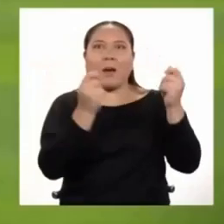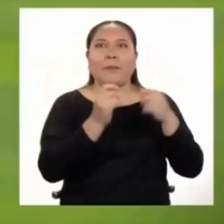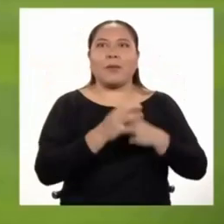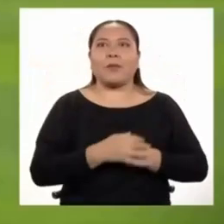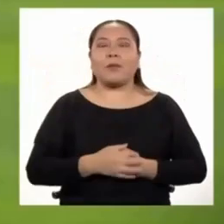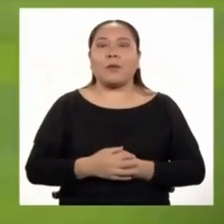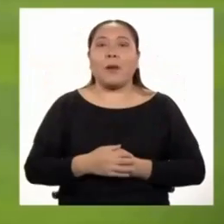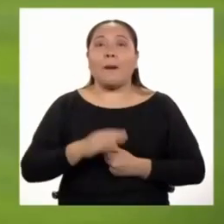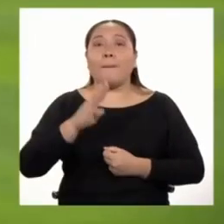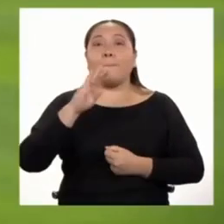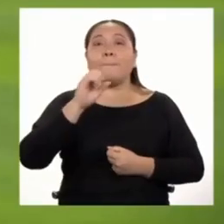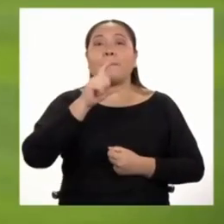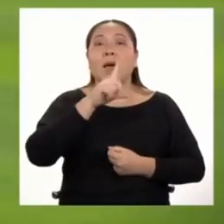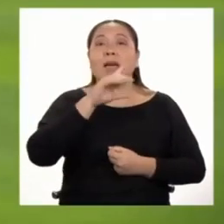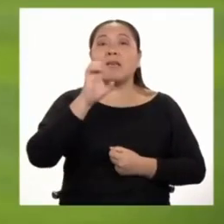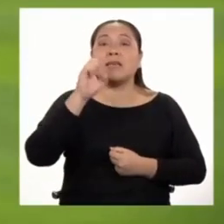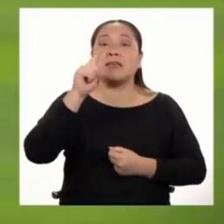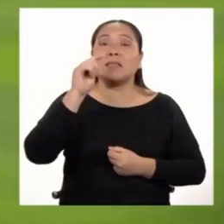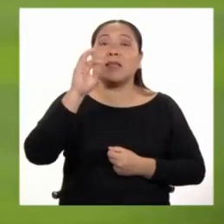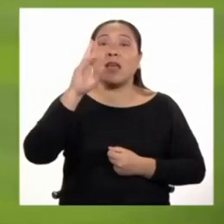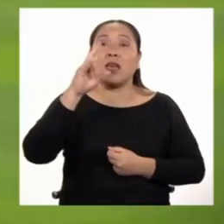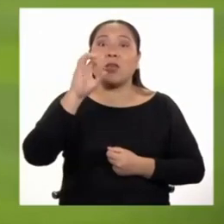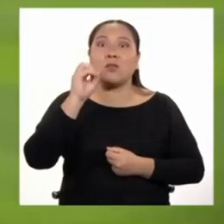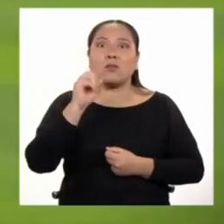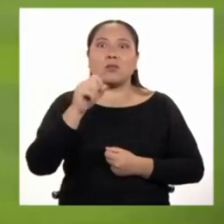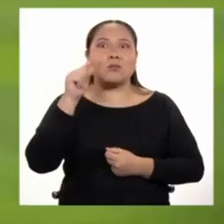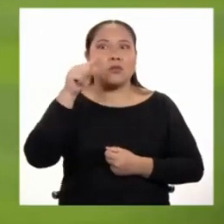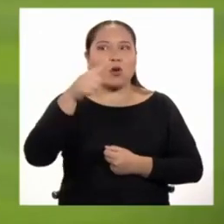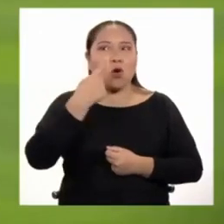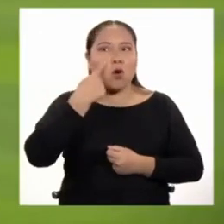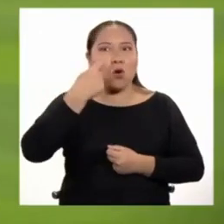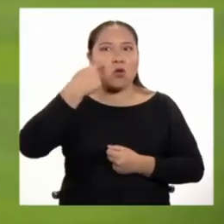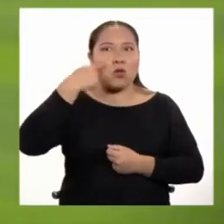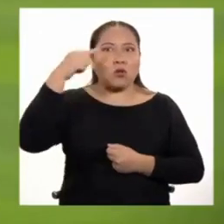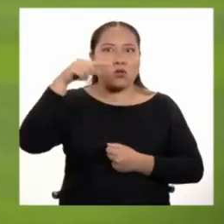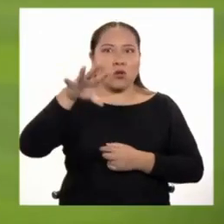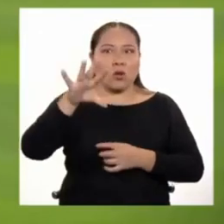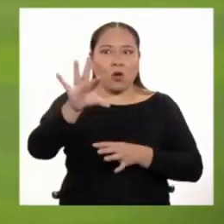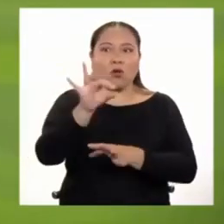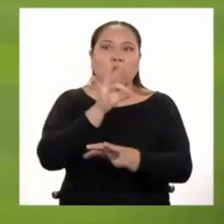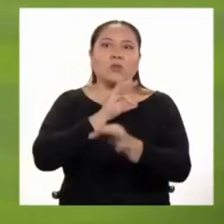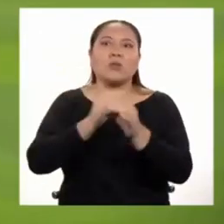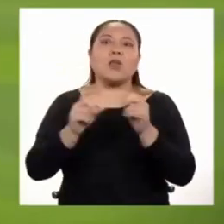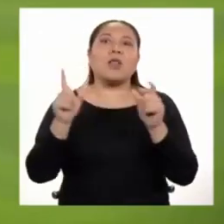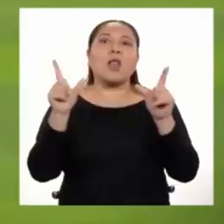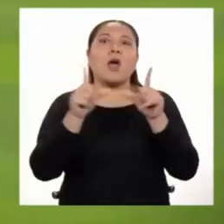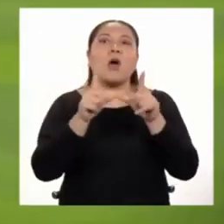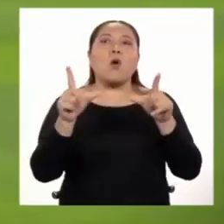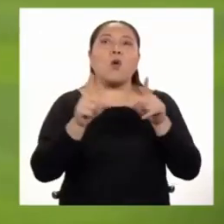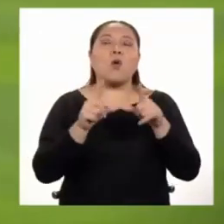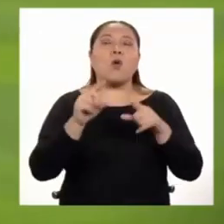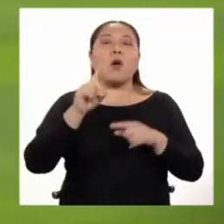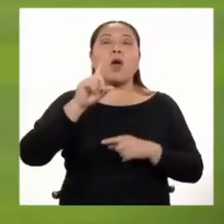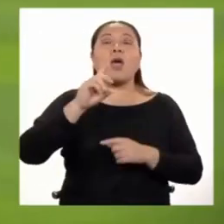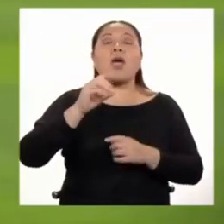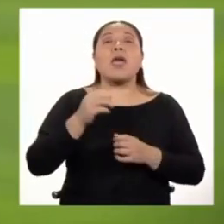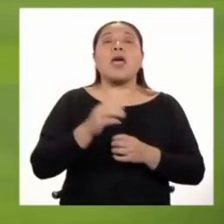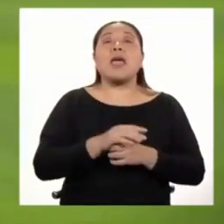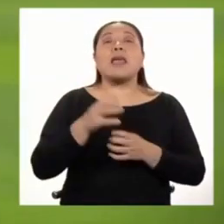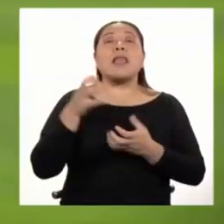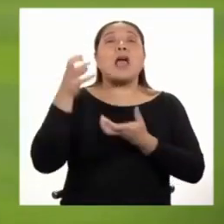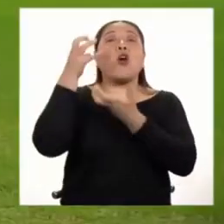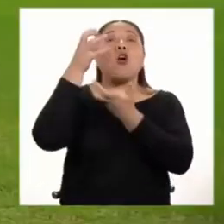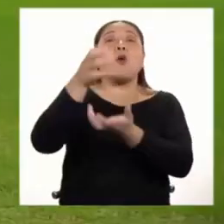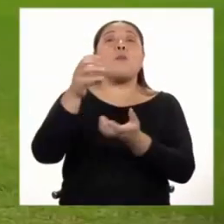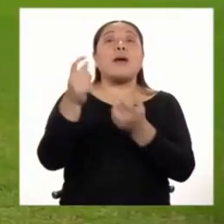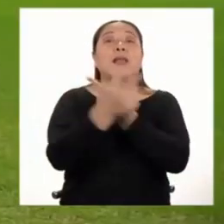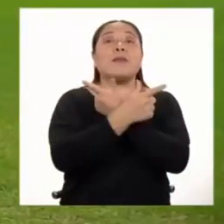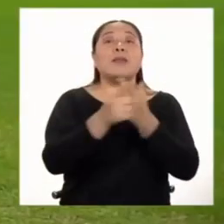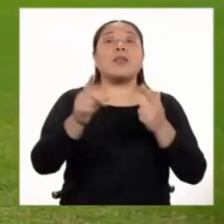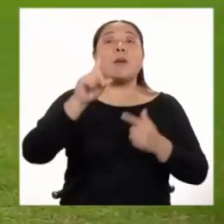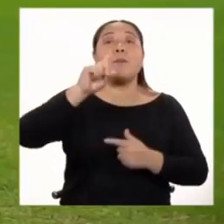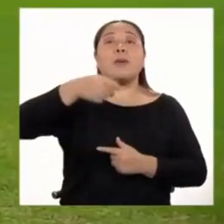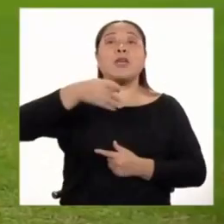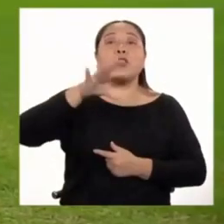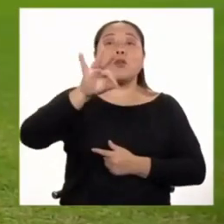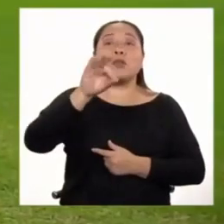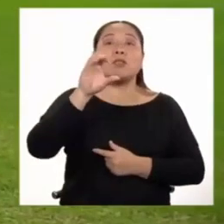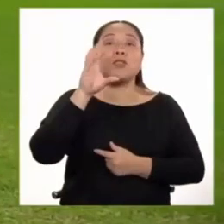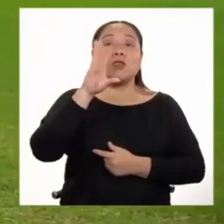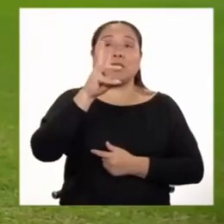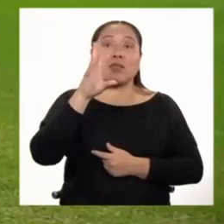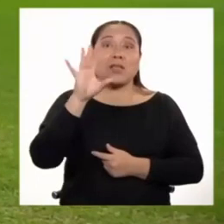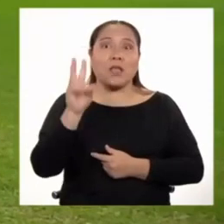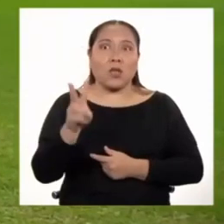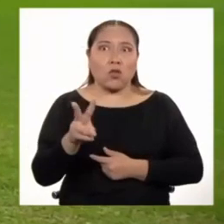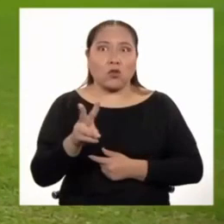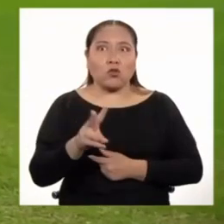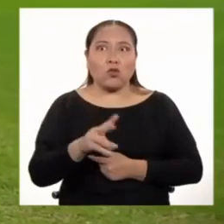Ballesteros fue figura en el subcampeonato conseguido por la U en la Copa Libertadores de 1972. Cuando todo el